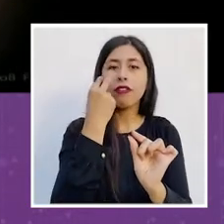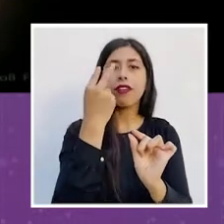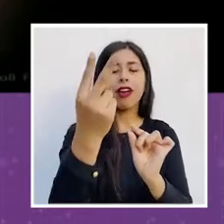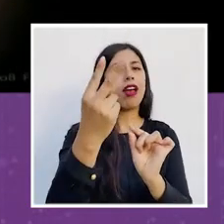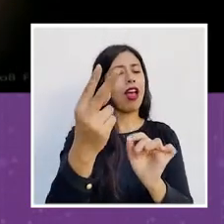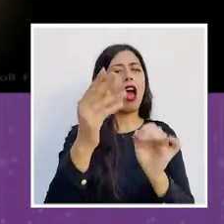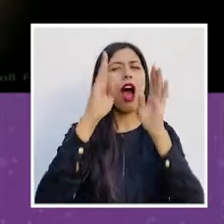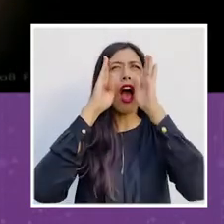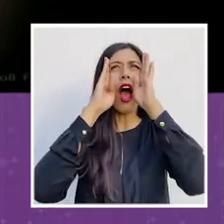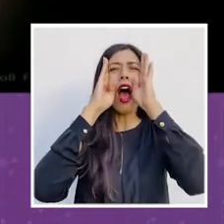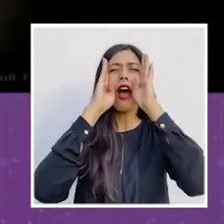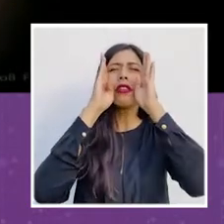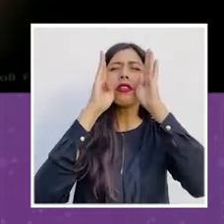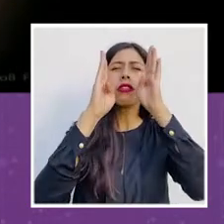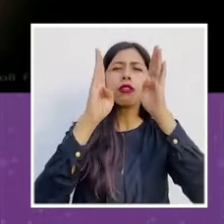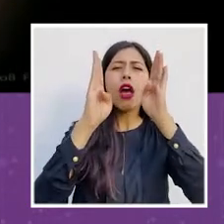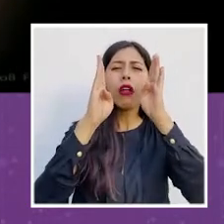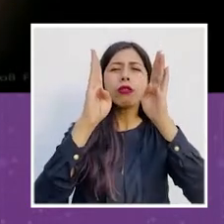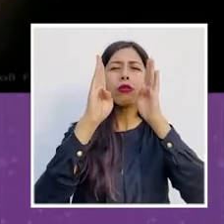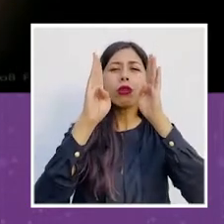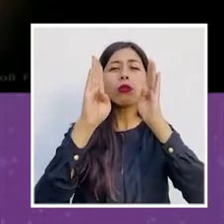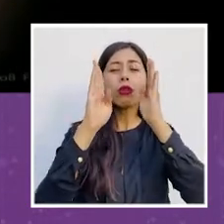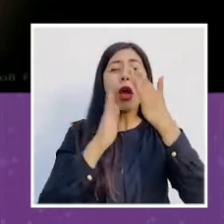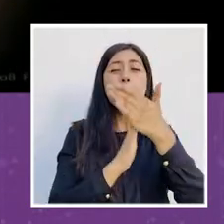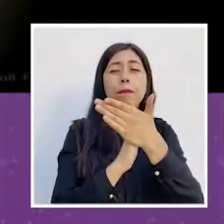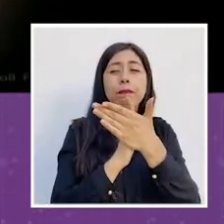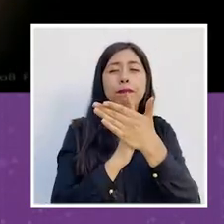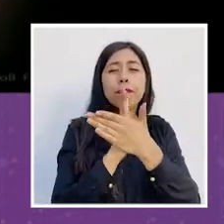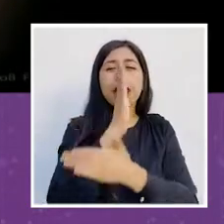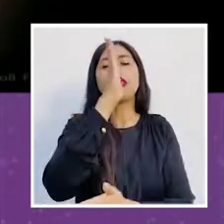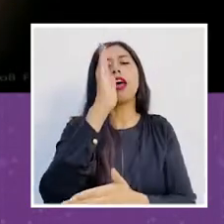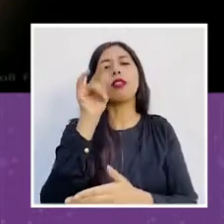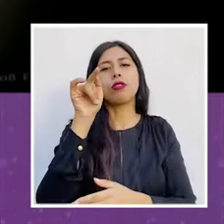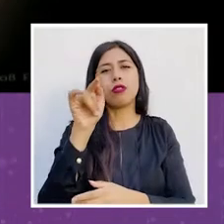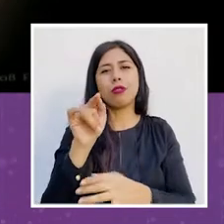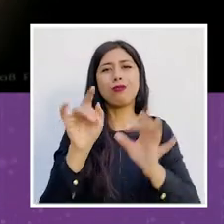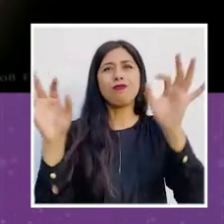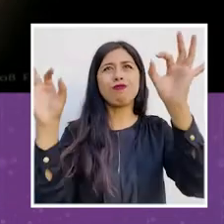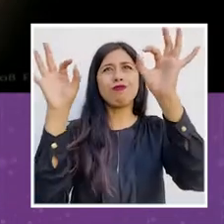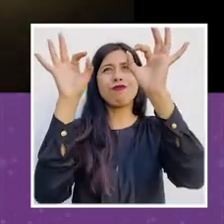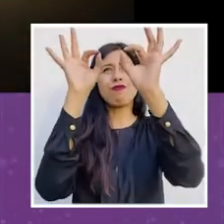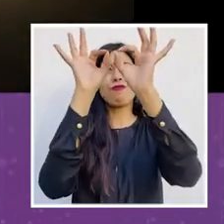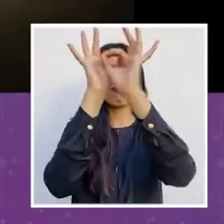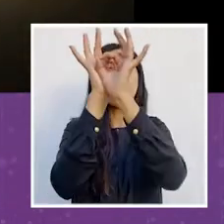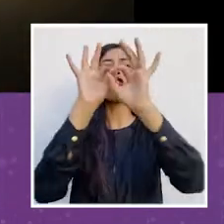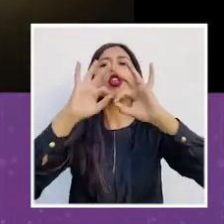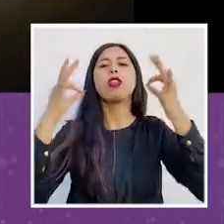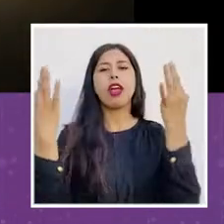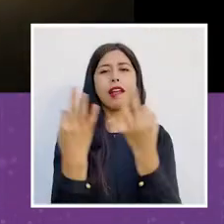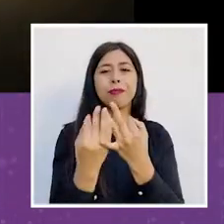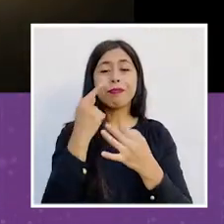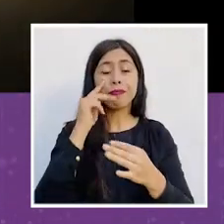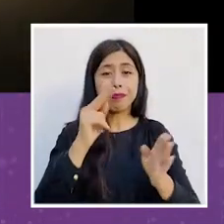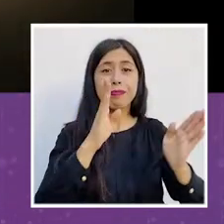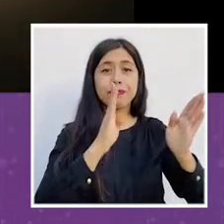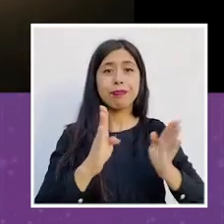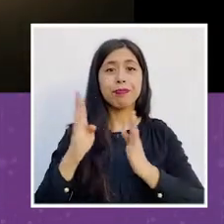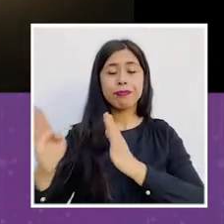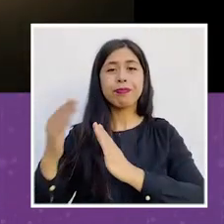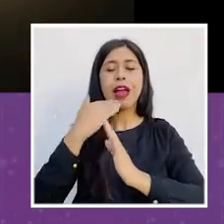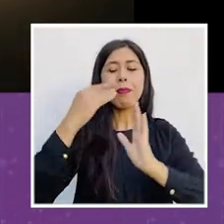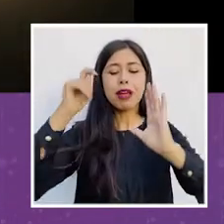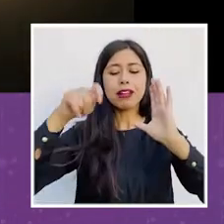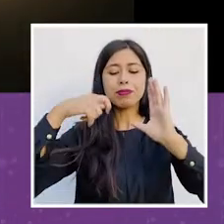bonito para verlo. Así que hay que estar muy atentos cuando esté a punto de comenzar el eclipse total. Aquí vemos una